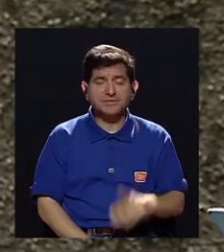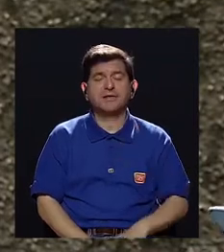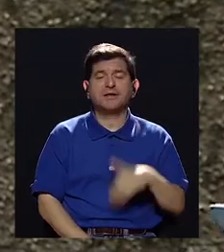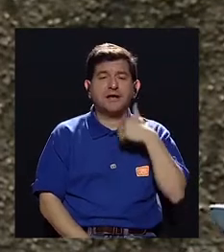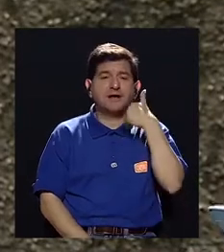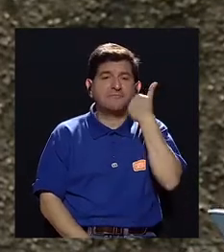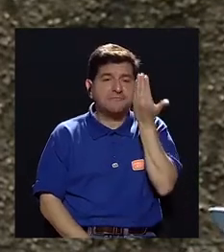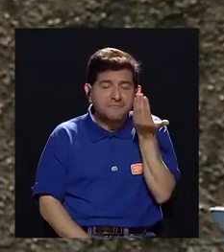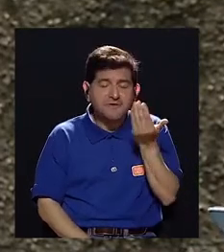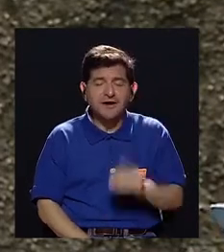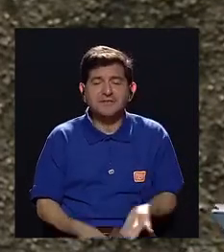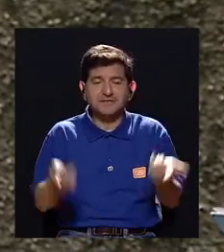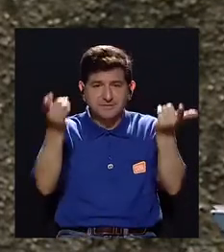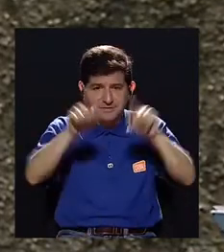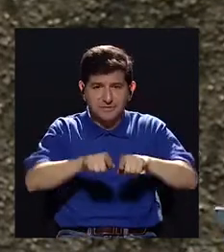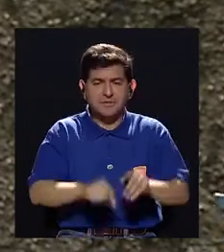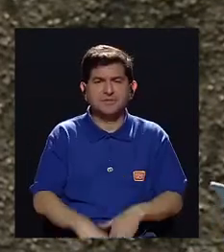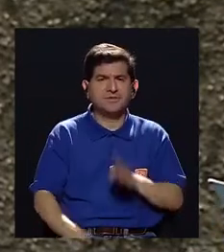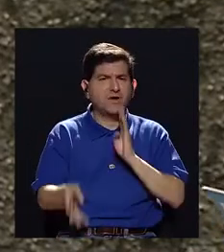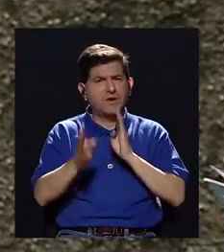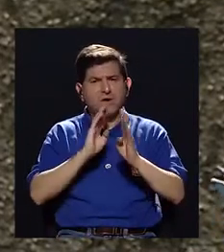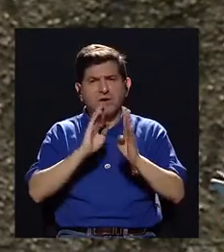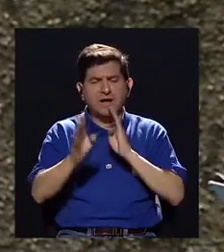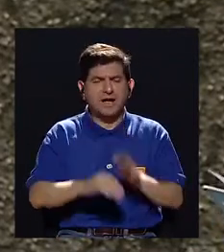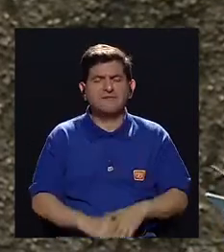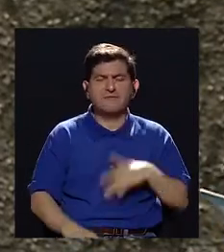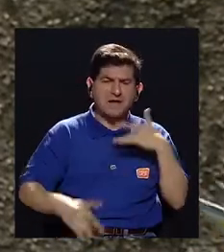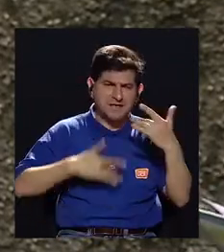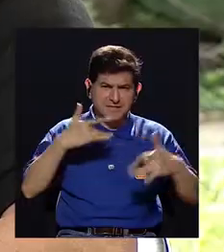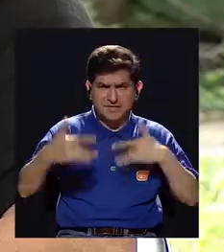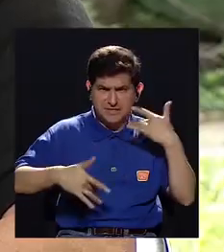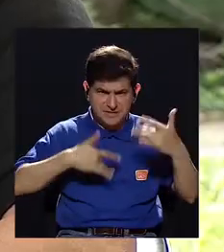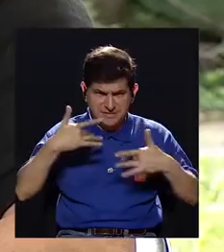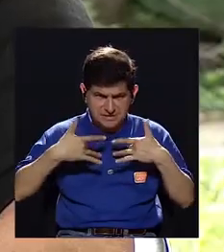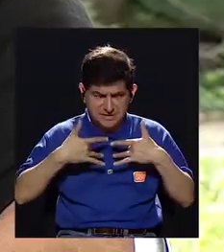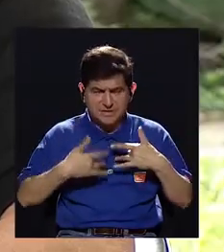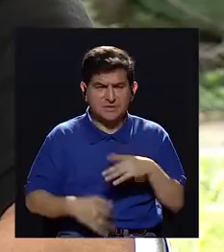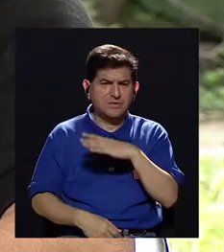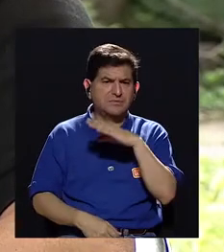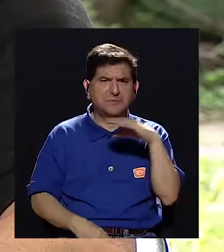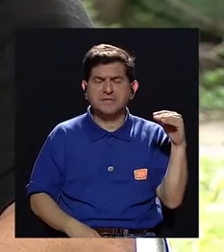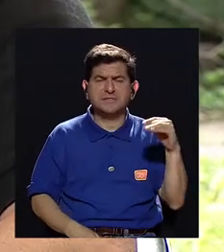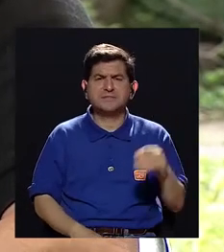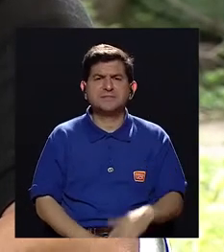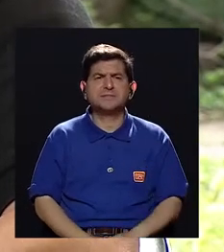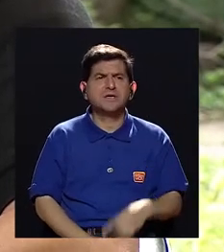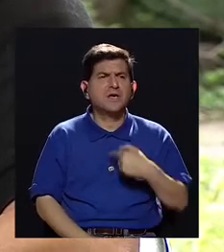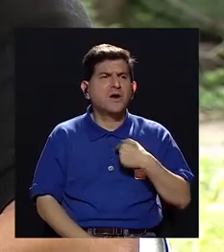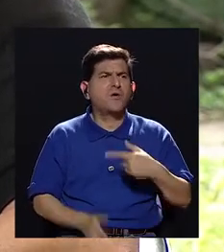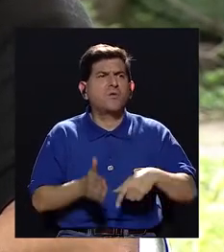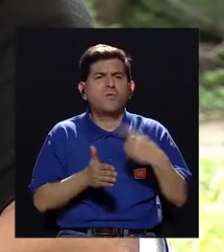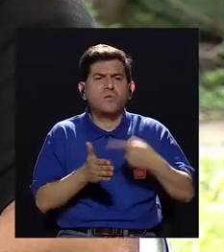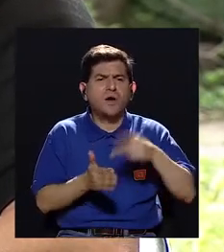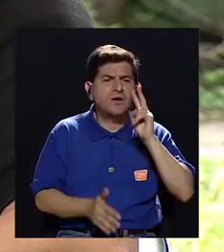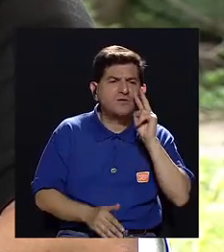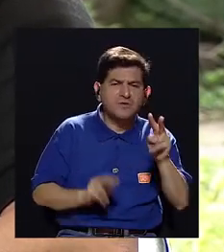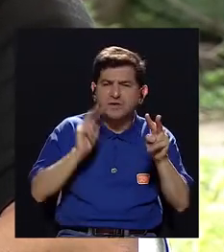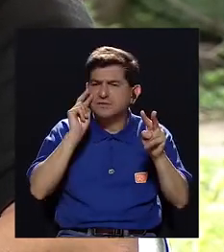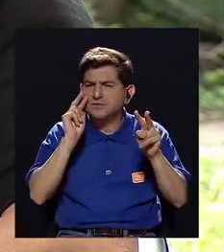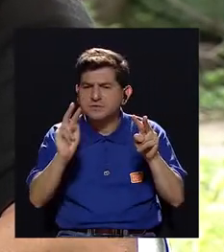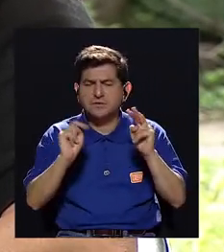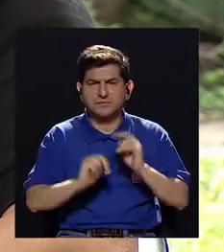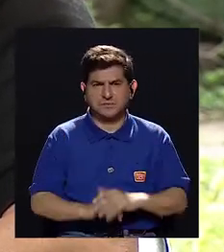mayor predisposición. Doctor, hablando un poco de los síntomas y además algo que uno a veces le toca observar